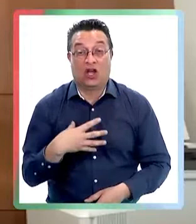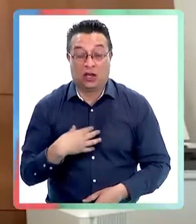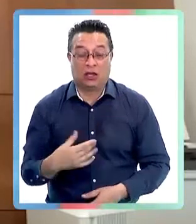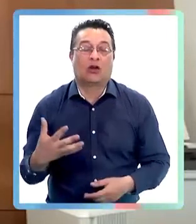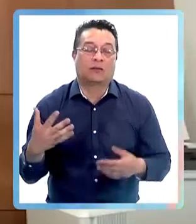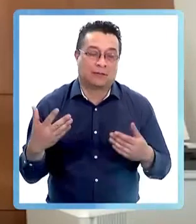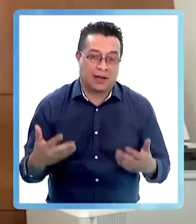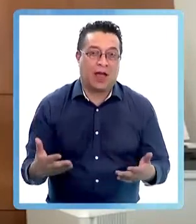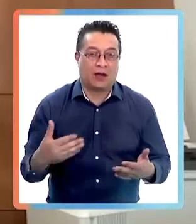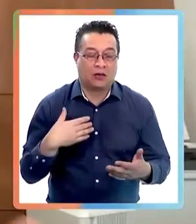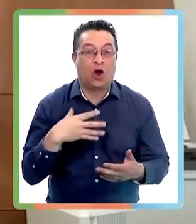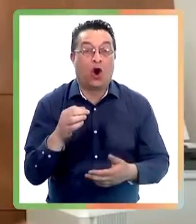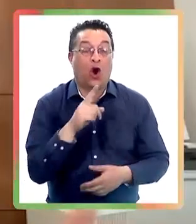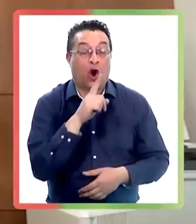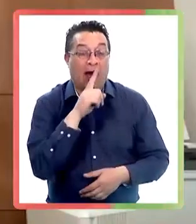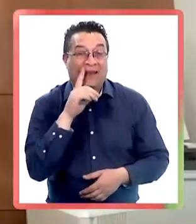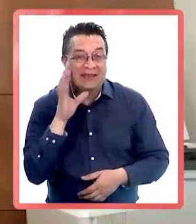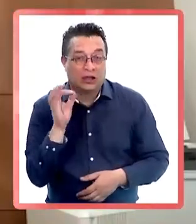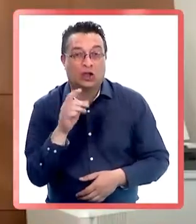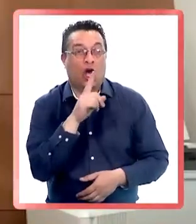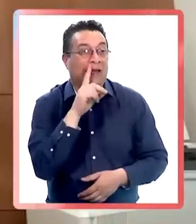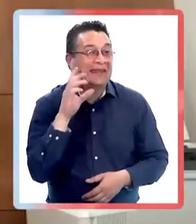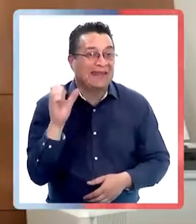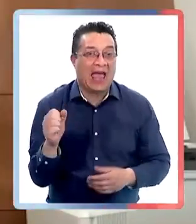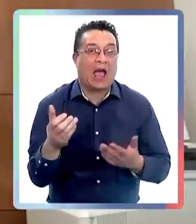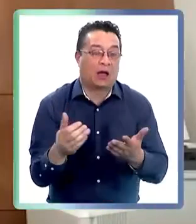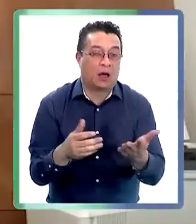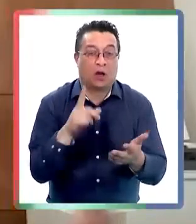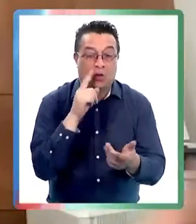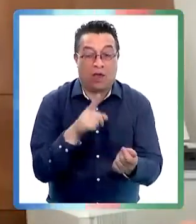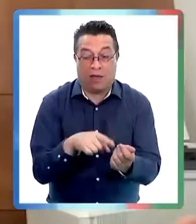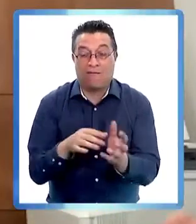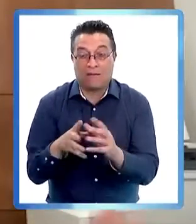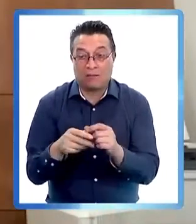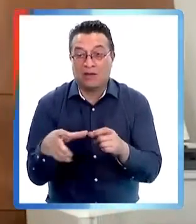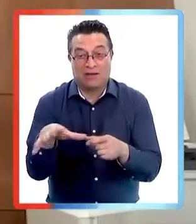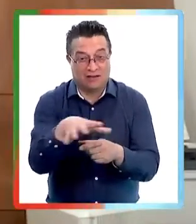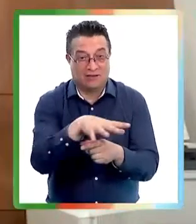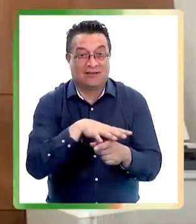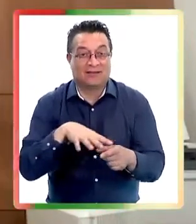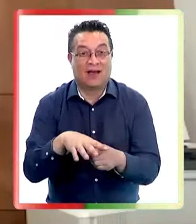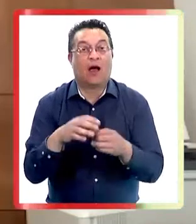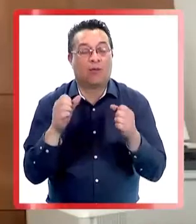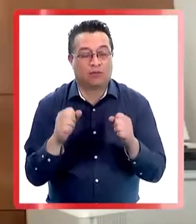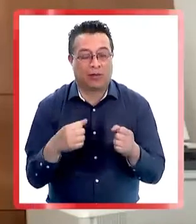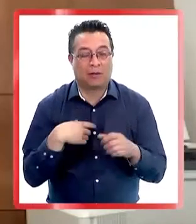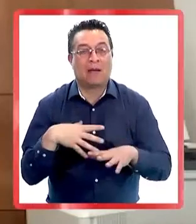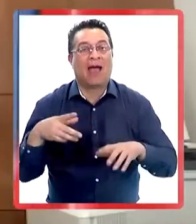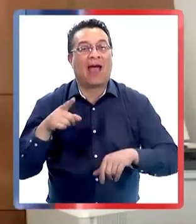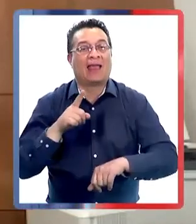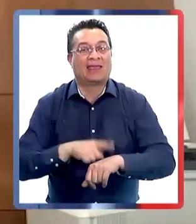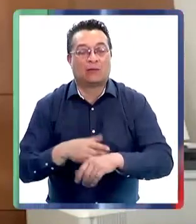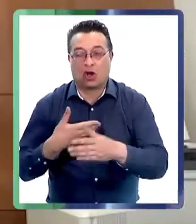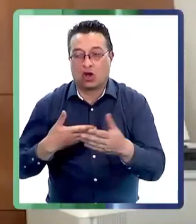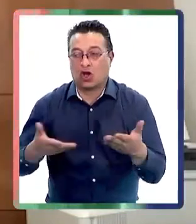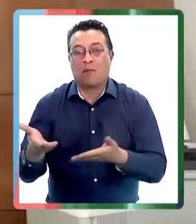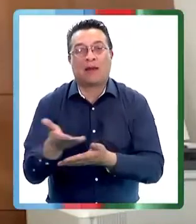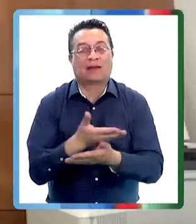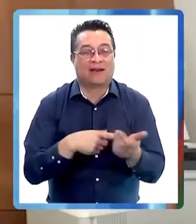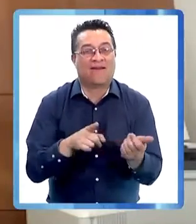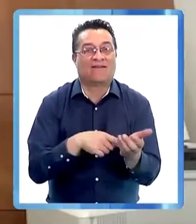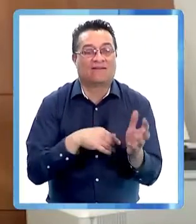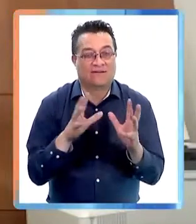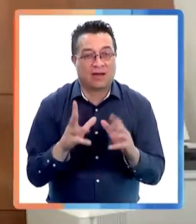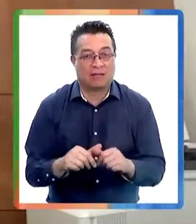sin duda, o son tíos, tías también, porque esto igual es como familia extendida, nos permite tener más tiempo para compartir en